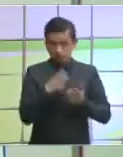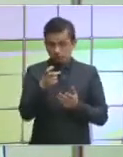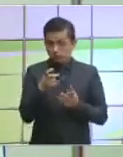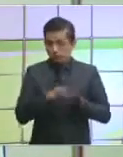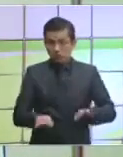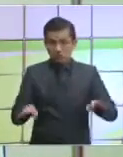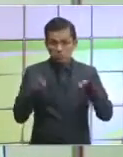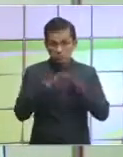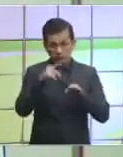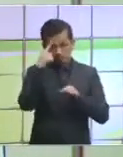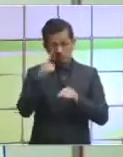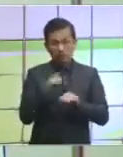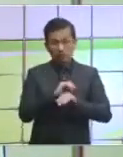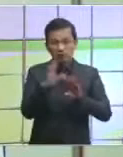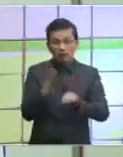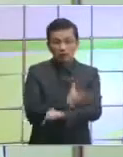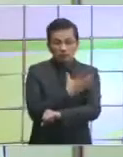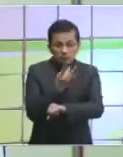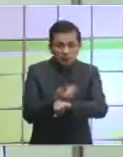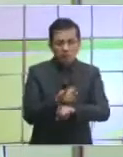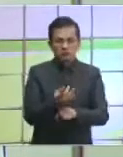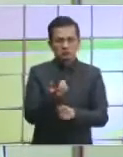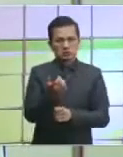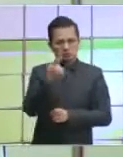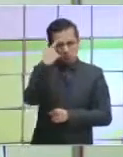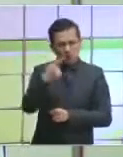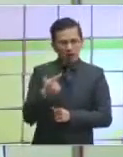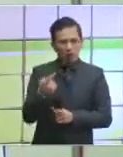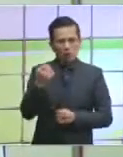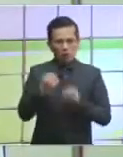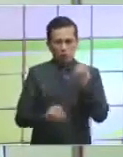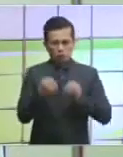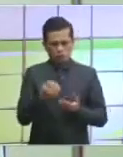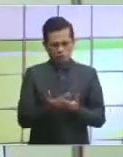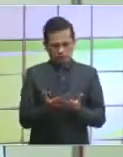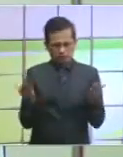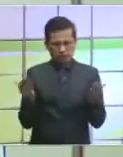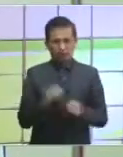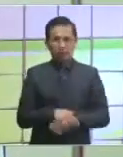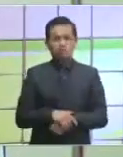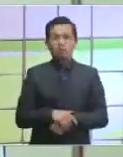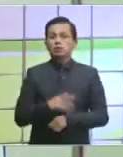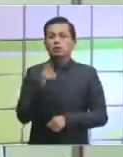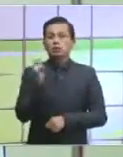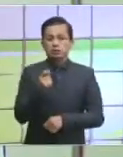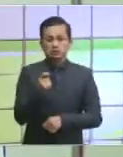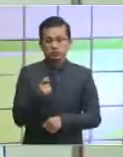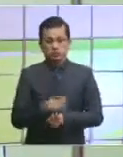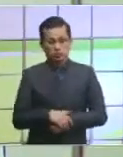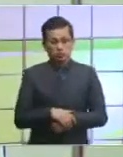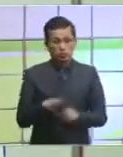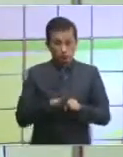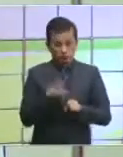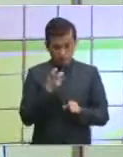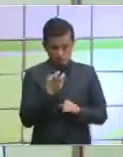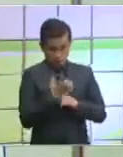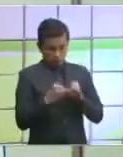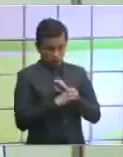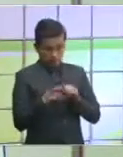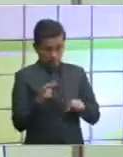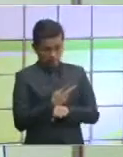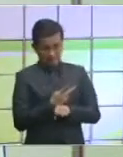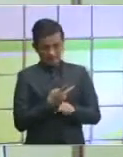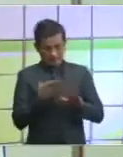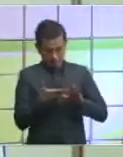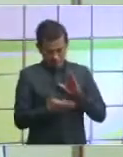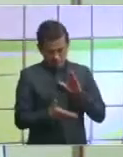condiciones de atrás en condiciones de justicia abierta que no se quede el conocimiento de los hechos o el conocimiento científico